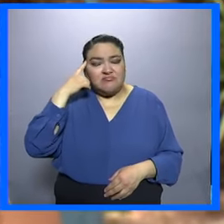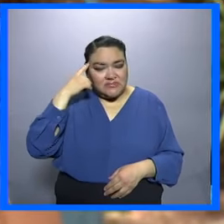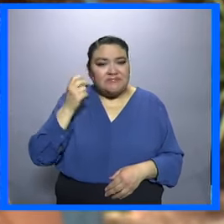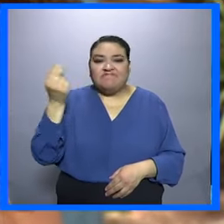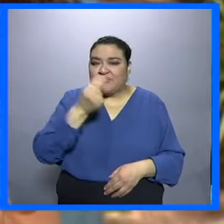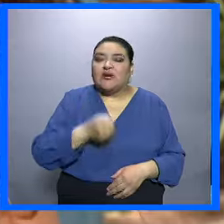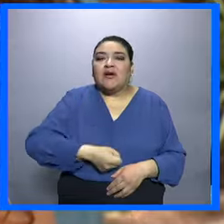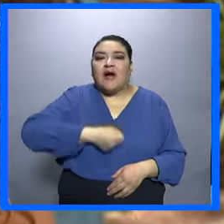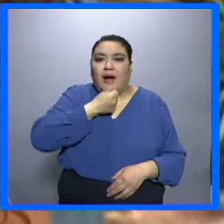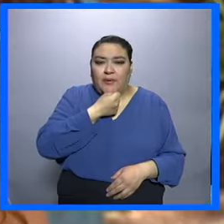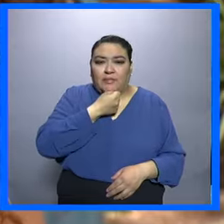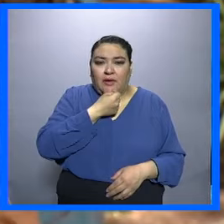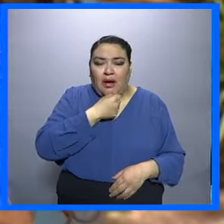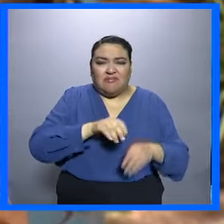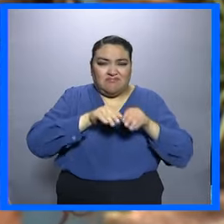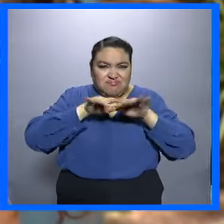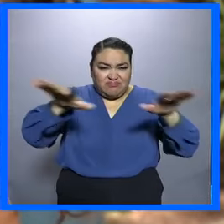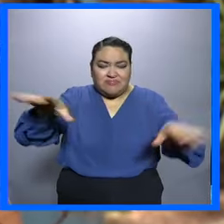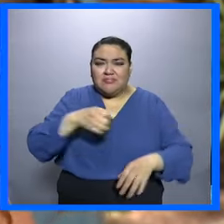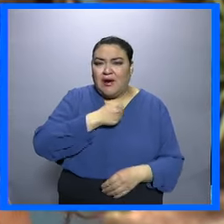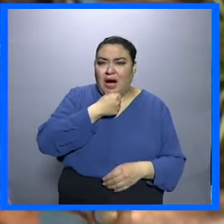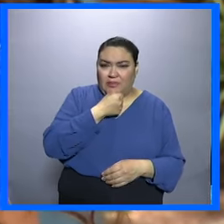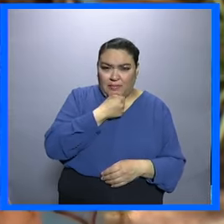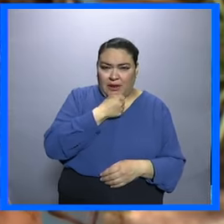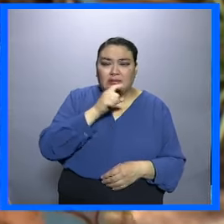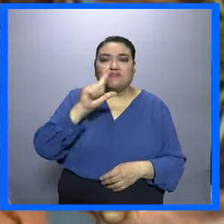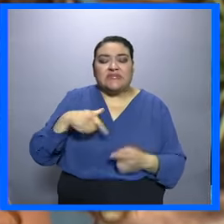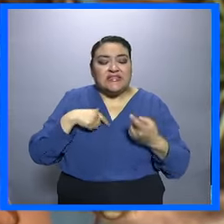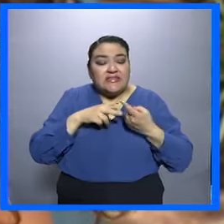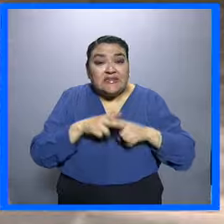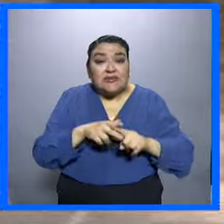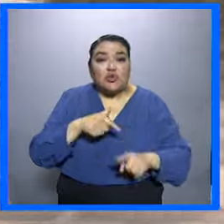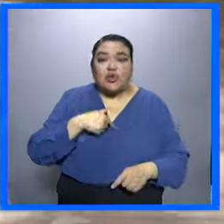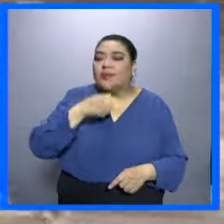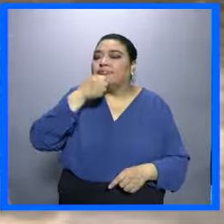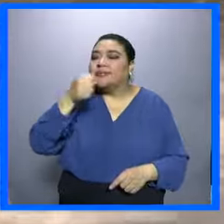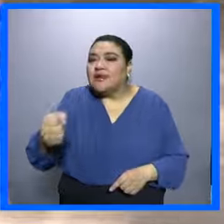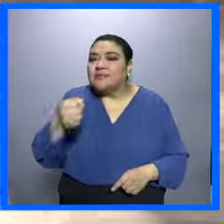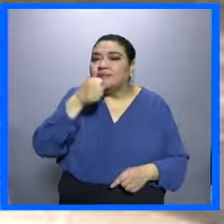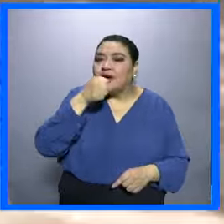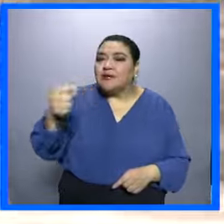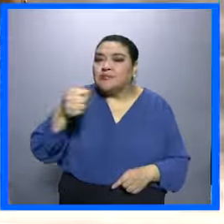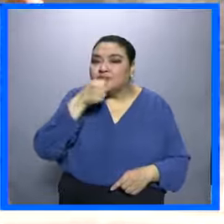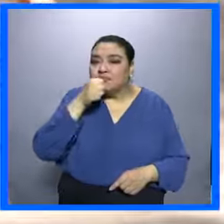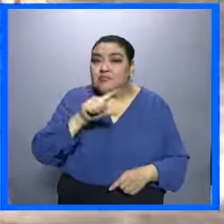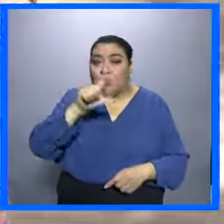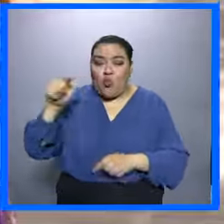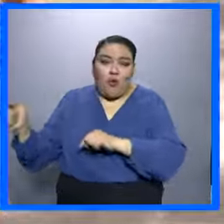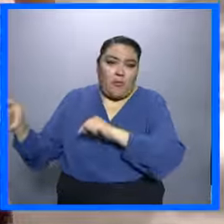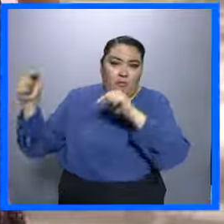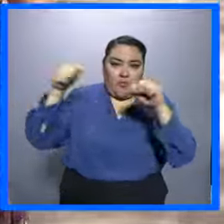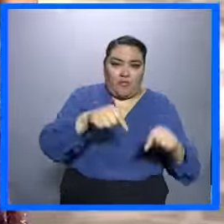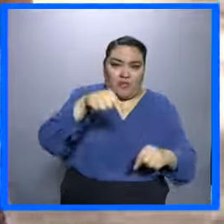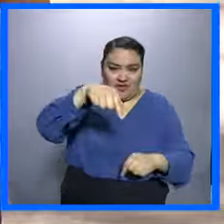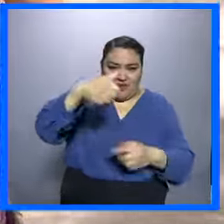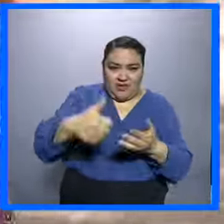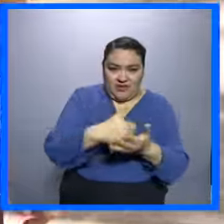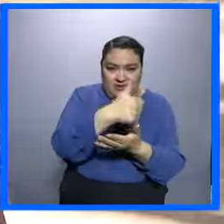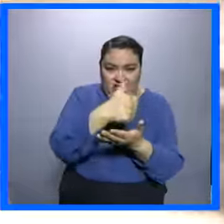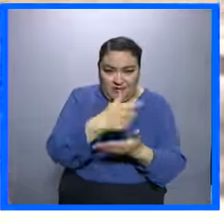comunitaria en nuestra comunidad y a partir de ahí me vuelvo periodista comunitaria. Viajó a la Ciudad de México para participar